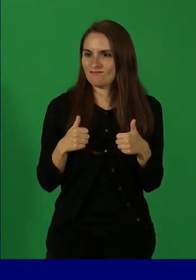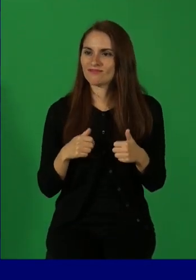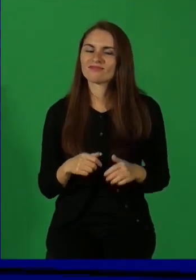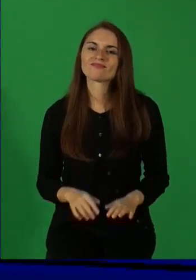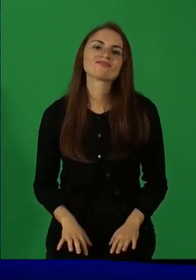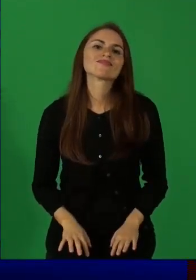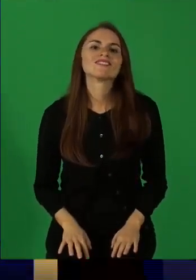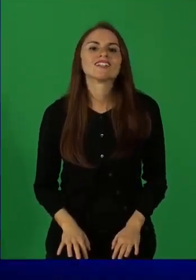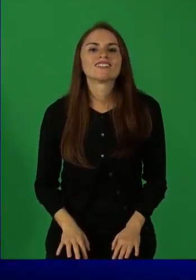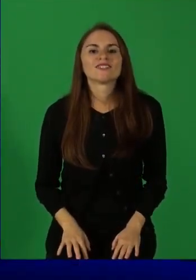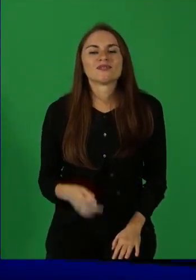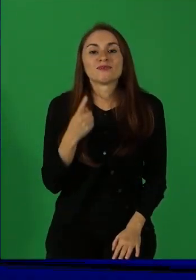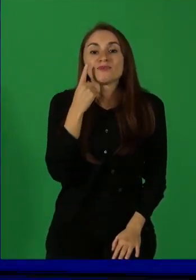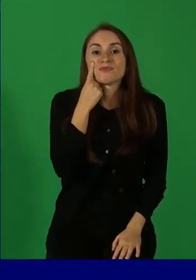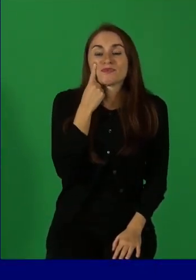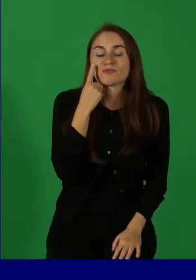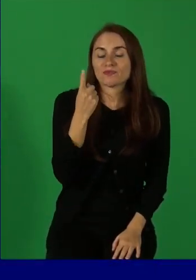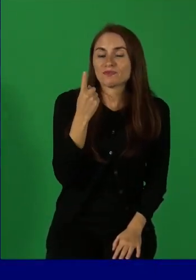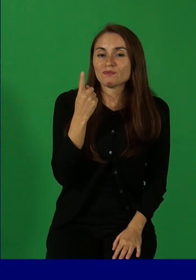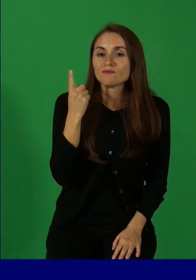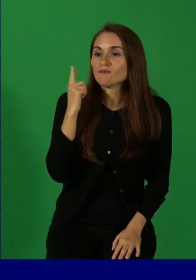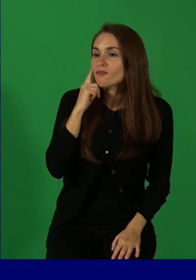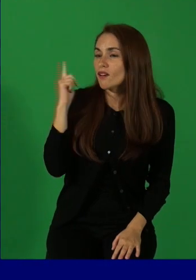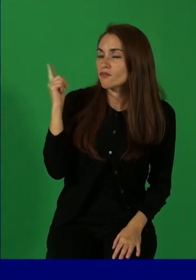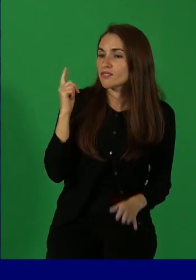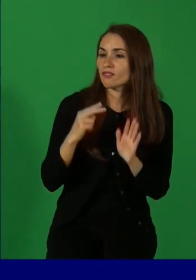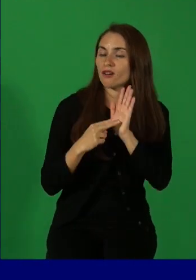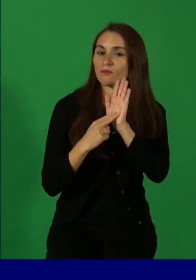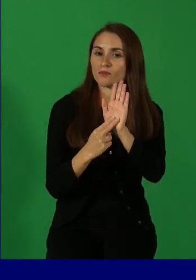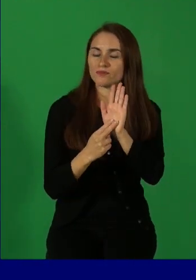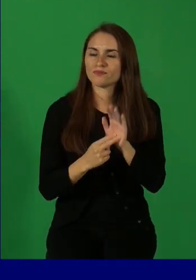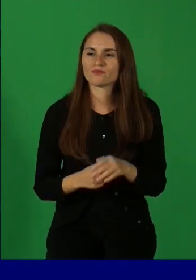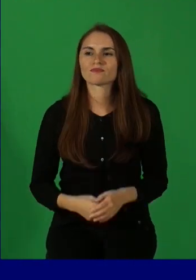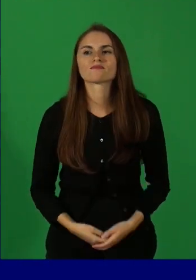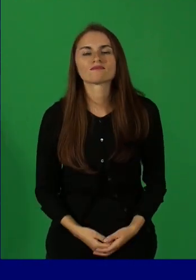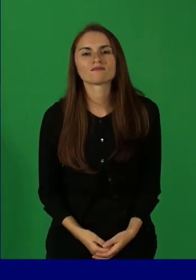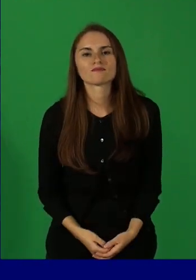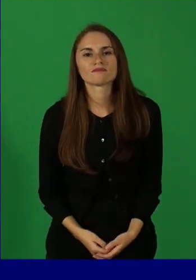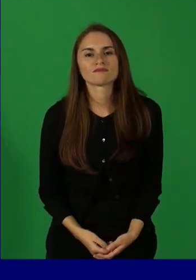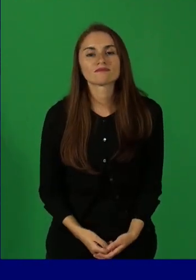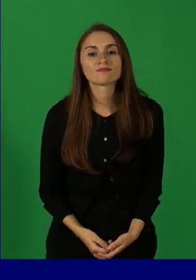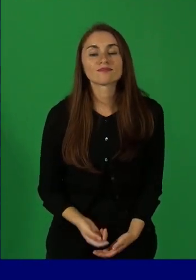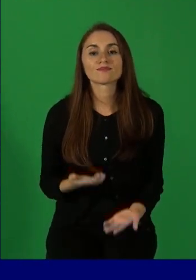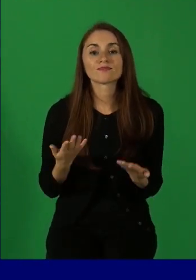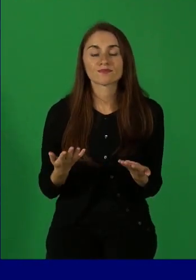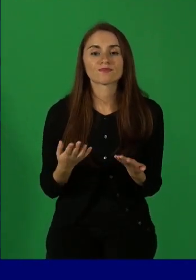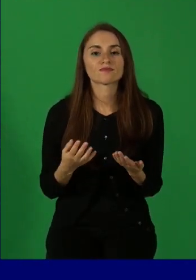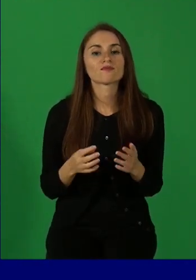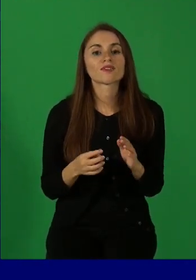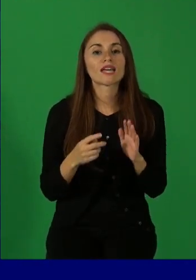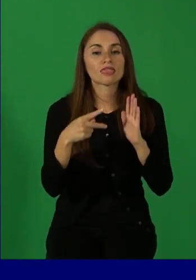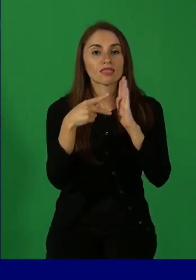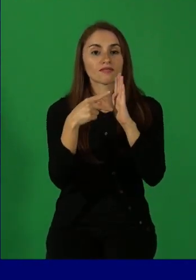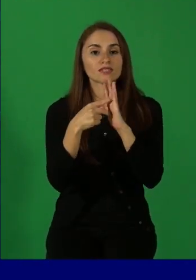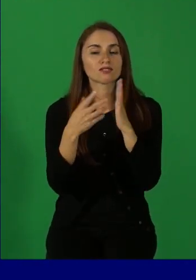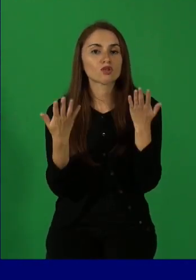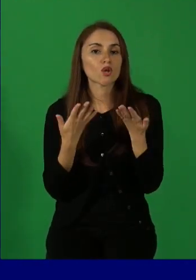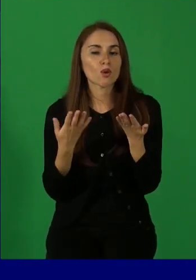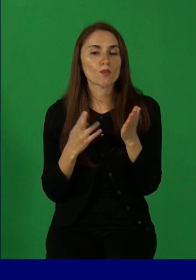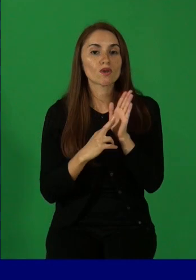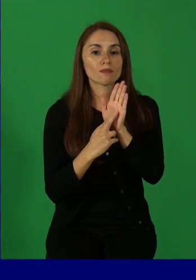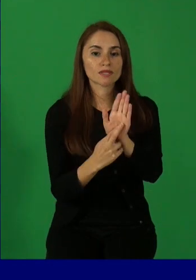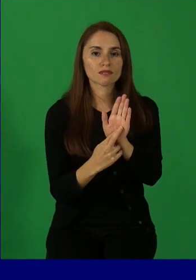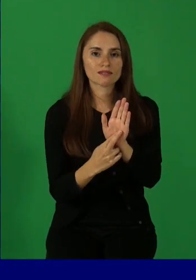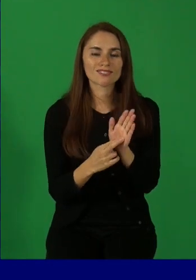que comenzamos. Fíjate bien y pon atención a lo que yo te voy a enseñar. Vamos a representar las divisiones usando fichas.